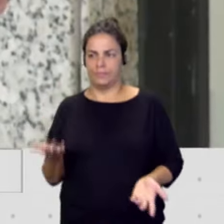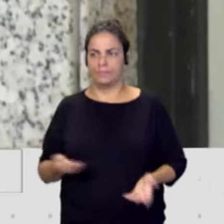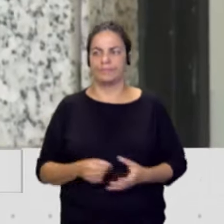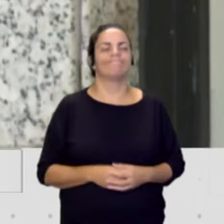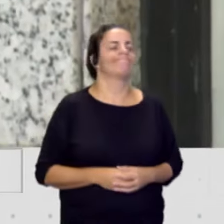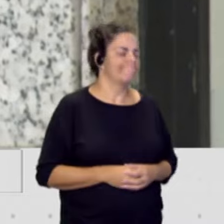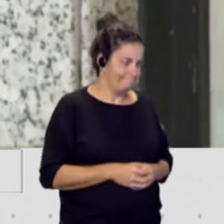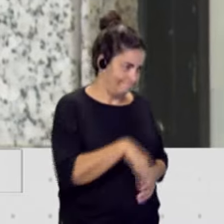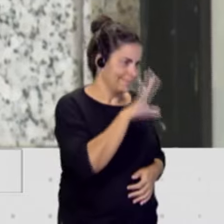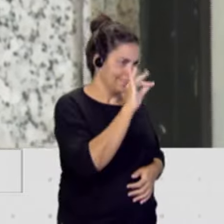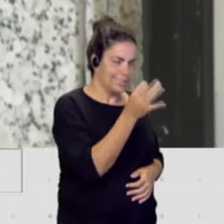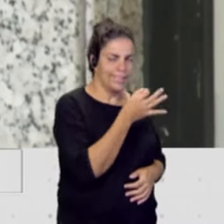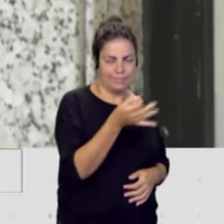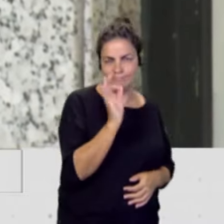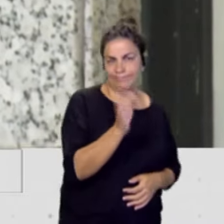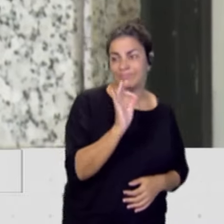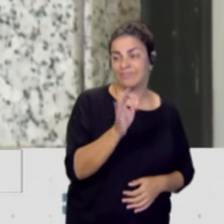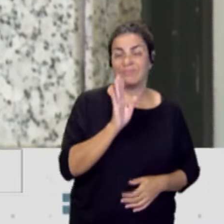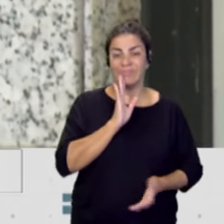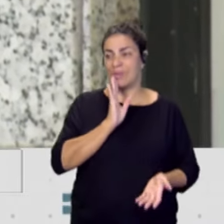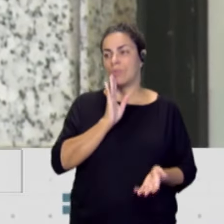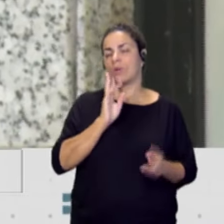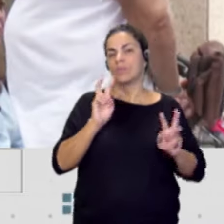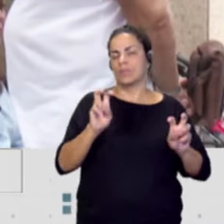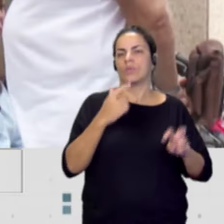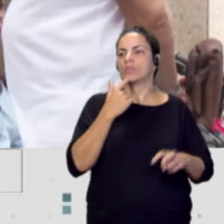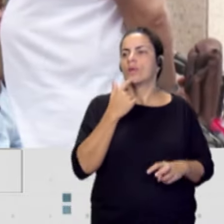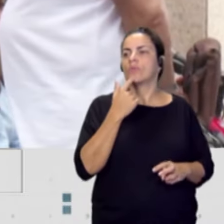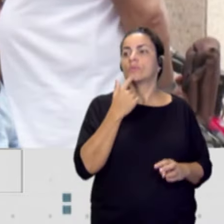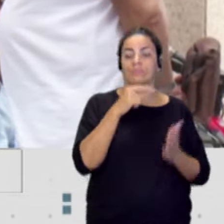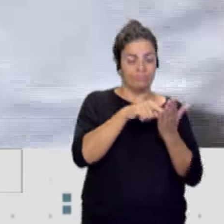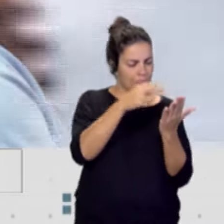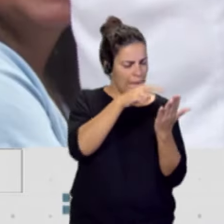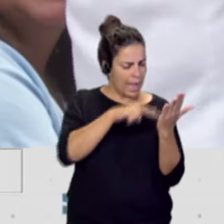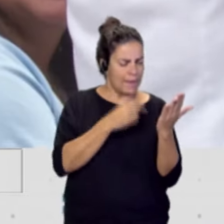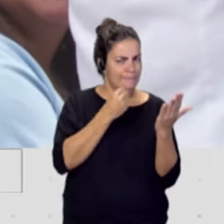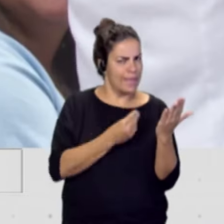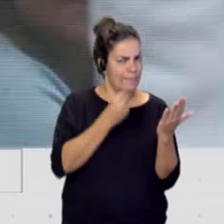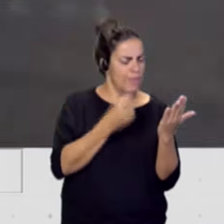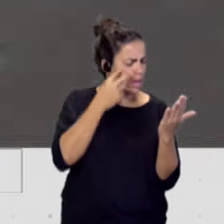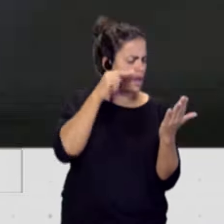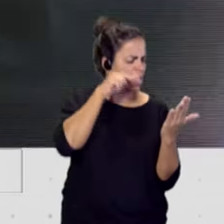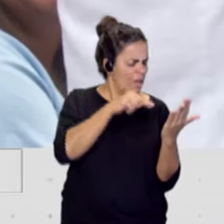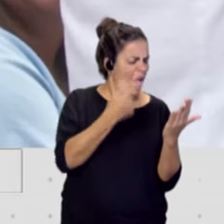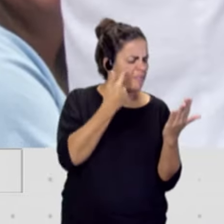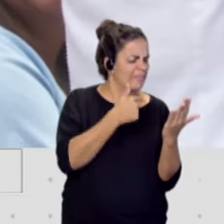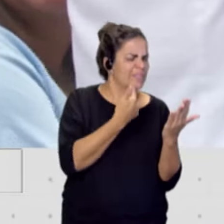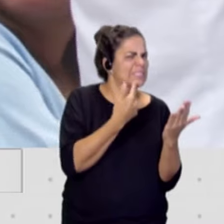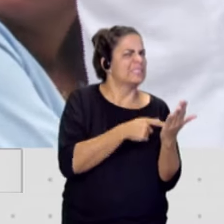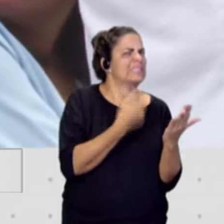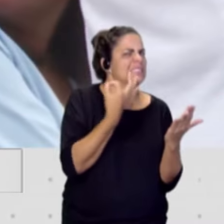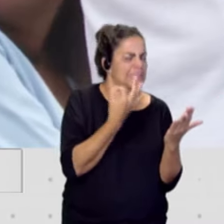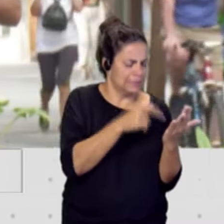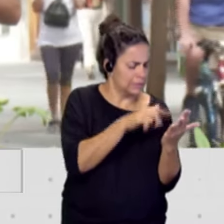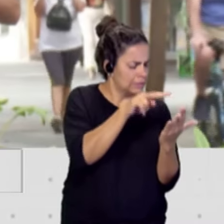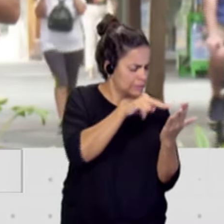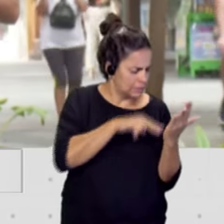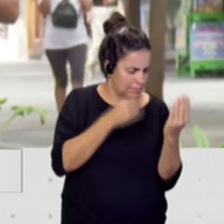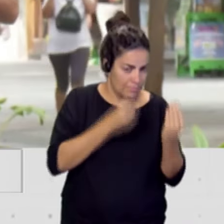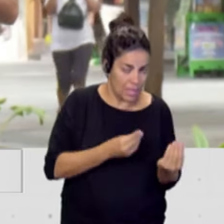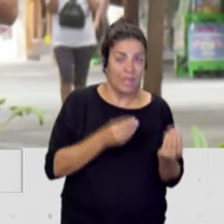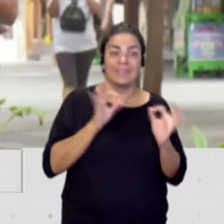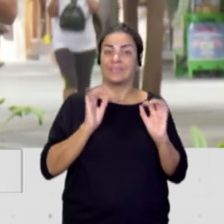Sí, efectivamente, ya lo que decíamos al principio, no es muy importante leer las instrucciones, ver un poco lo que se comenta. En este caso específico,